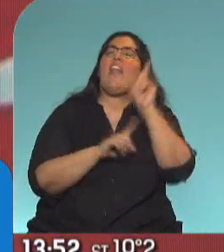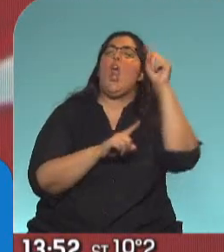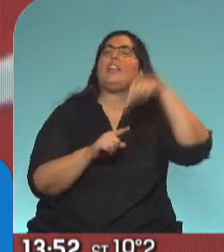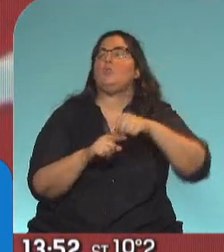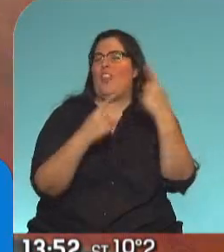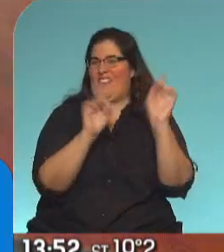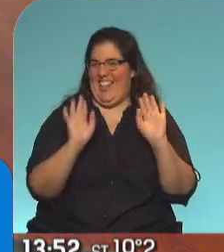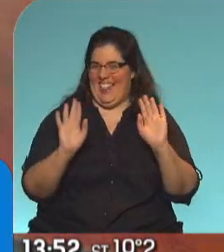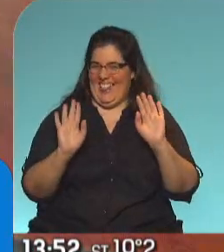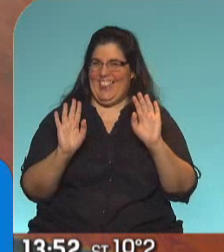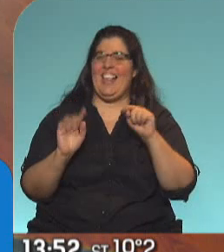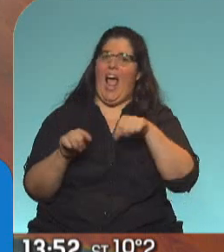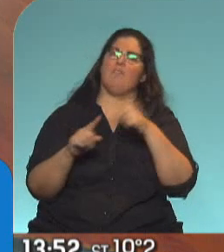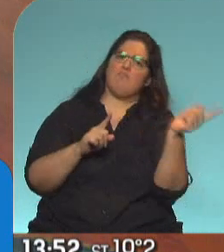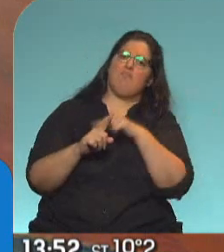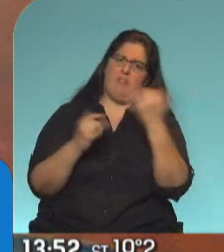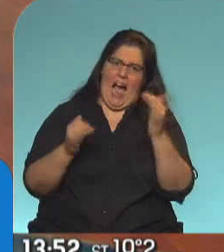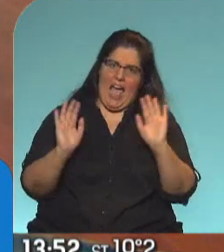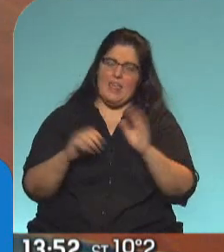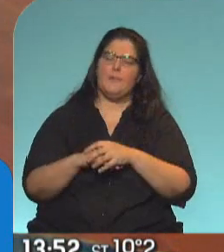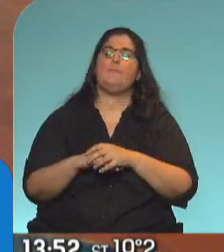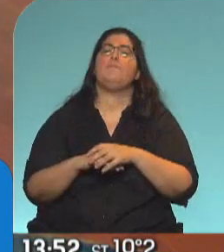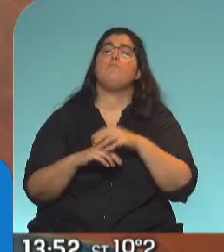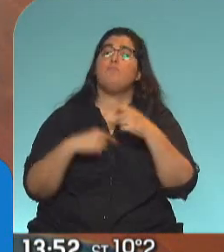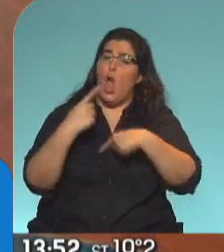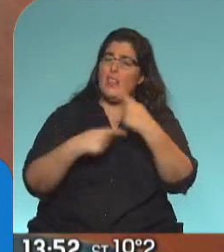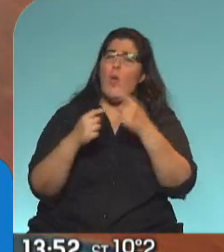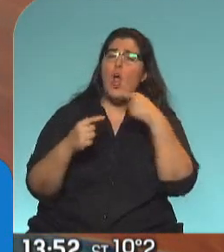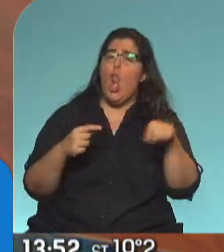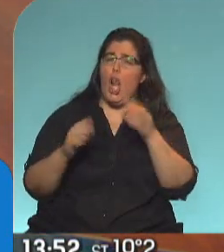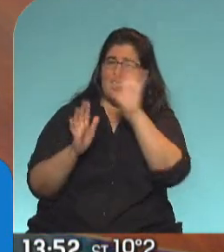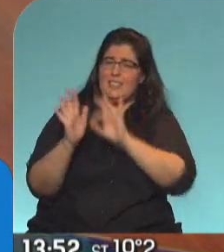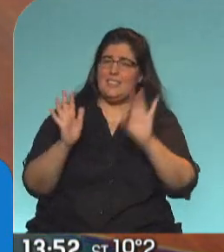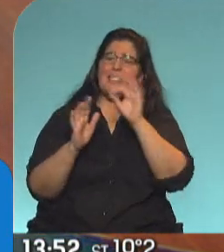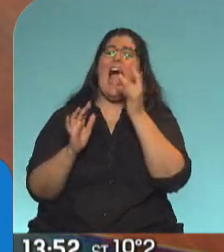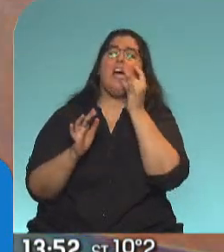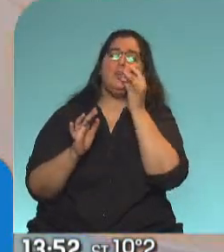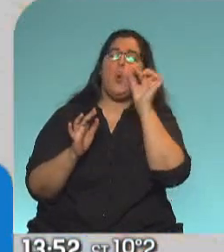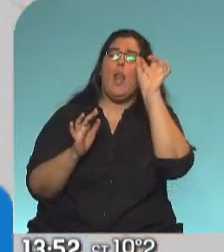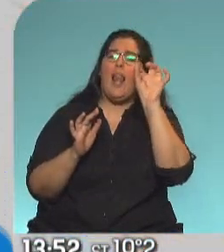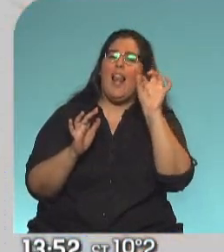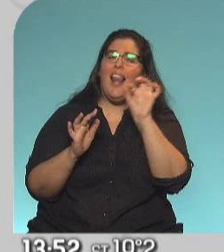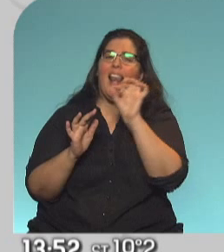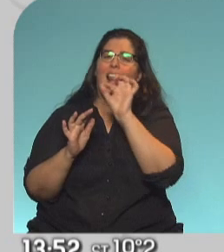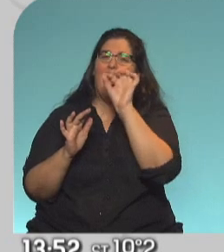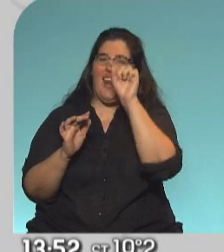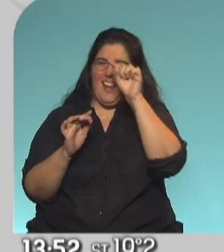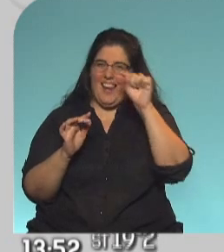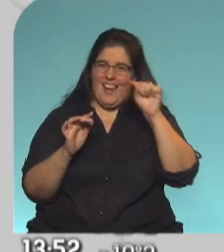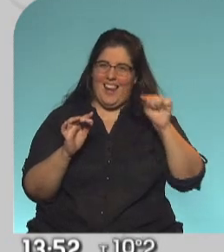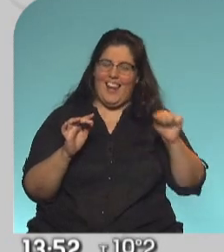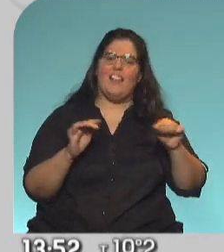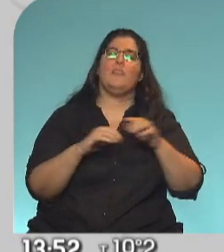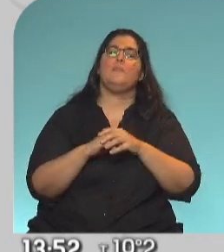paralelo. Ahora, si te parece, podemos continuar con esas líneas. Las líneas punteadas en azul marcan,